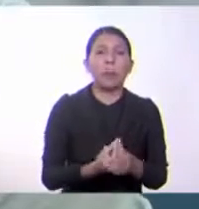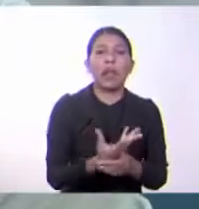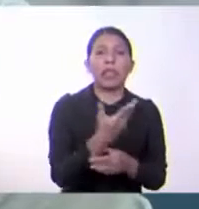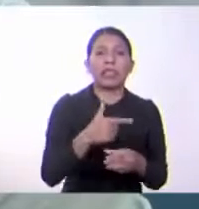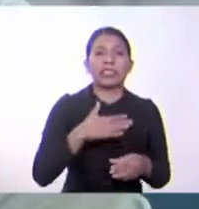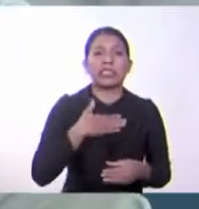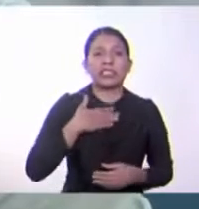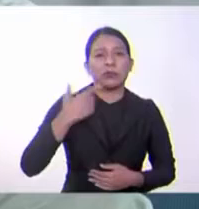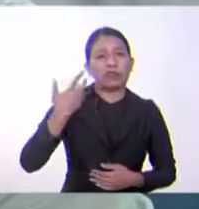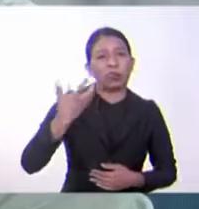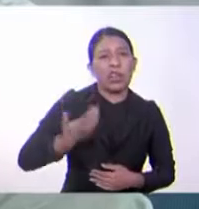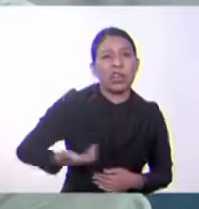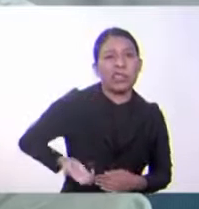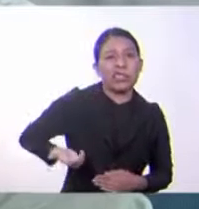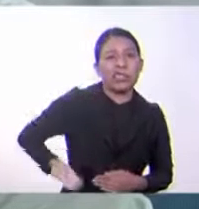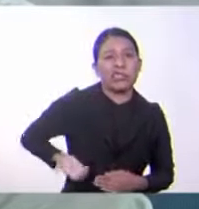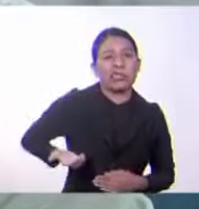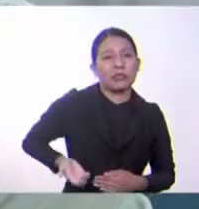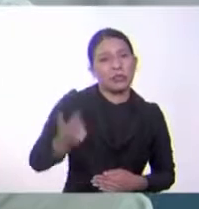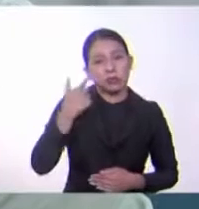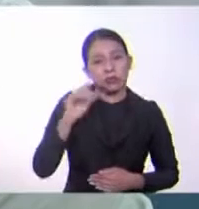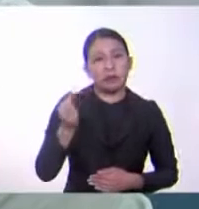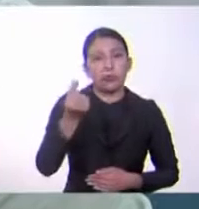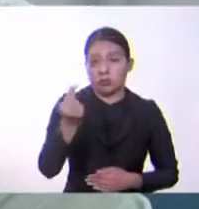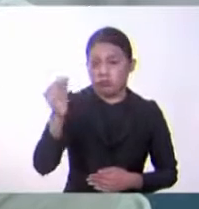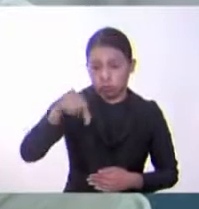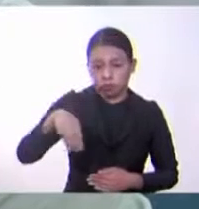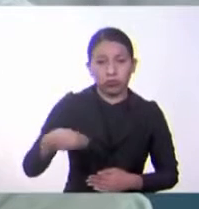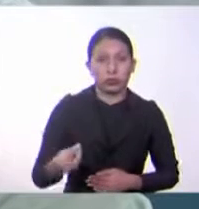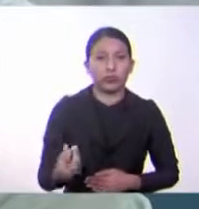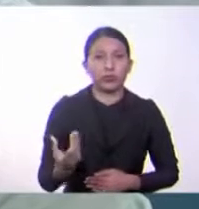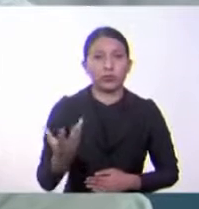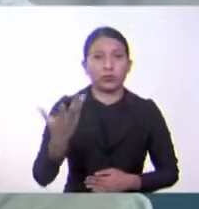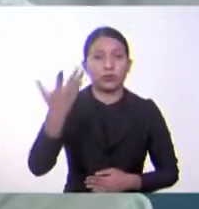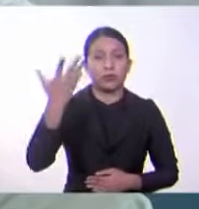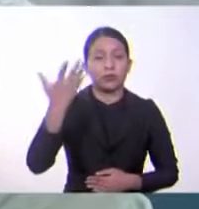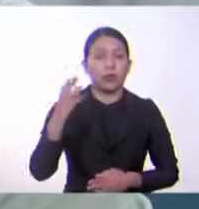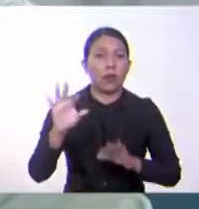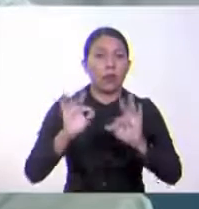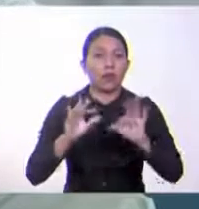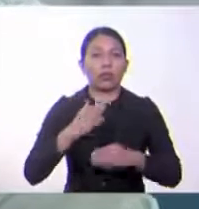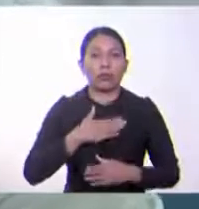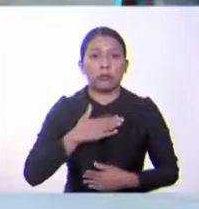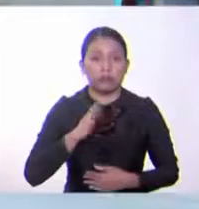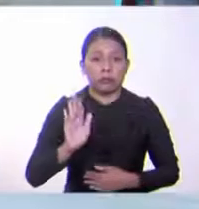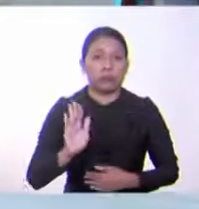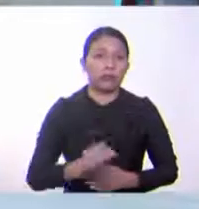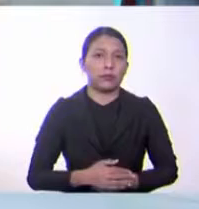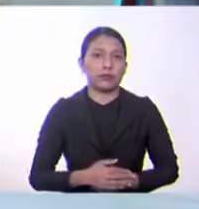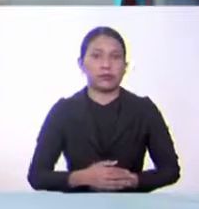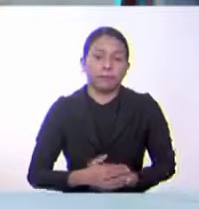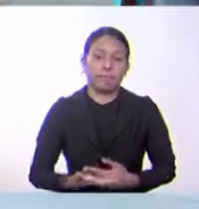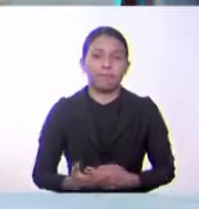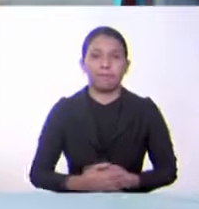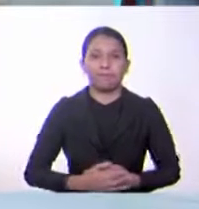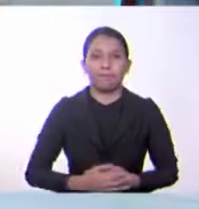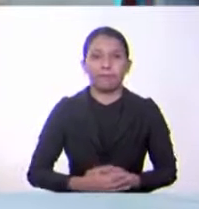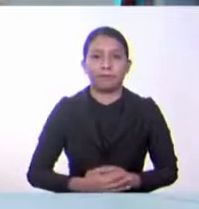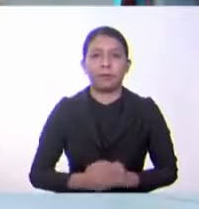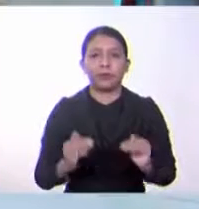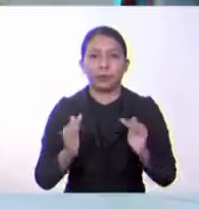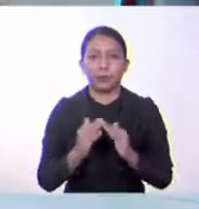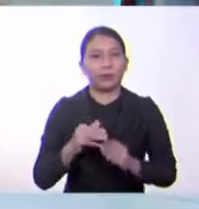grasas. Por ejemplo, las semillas podrían ser alguna que contenga bastante de esto. Bueno, y